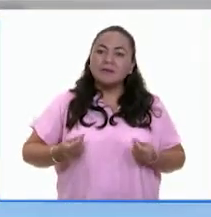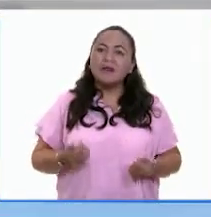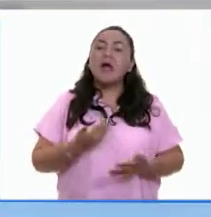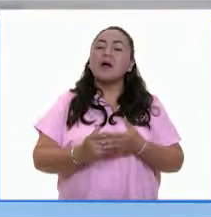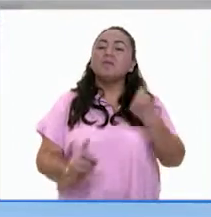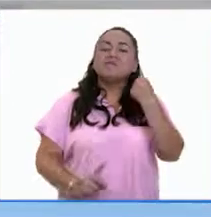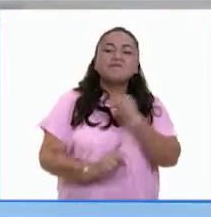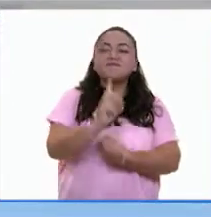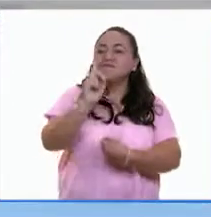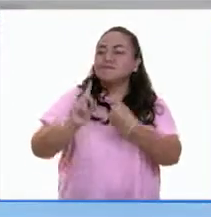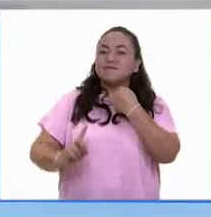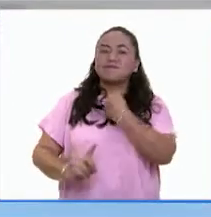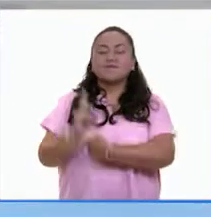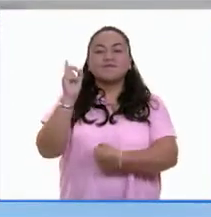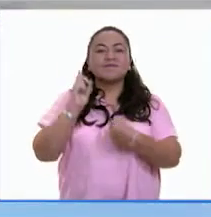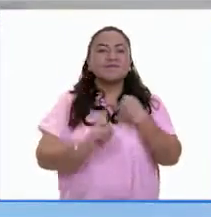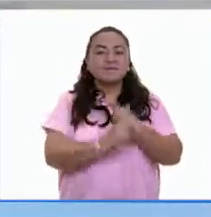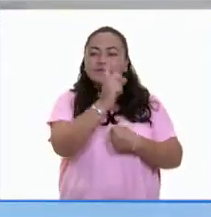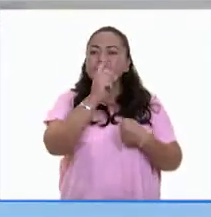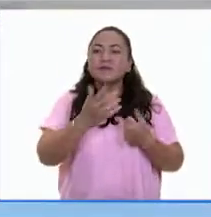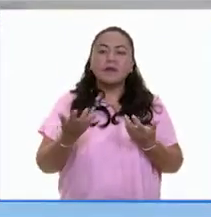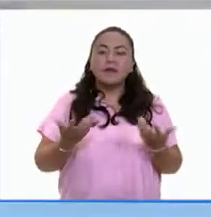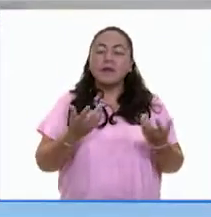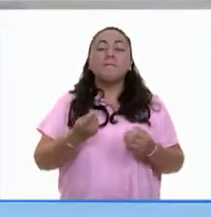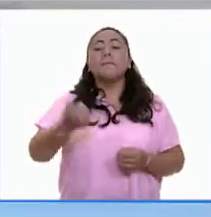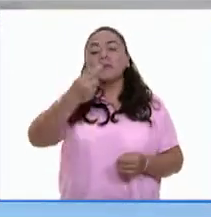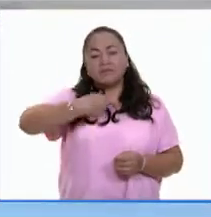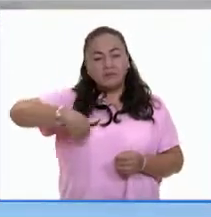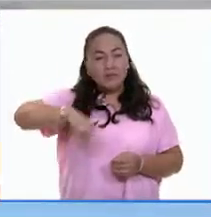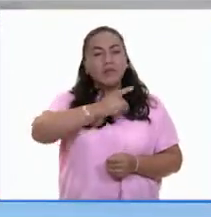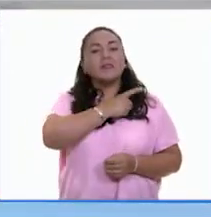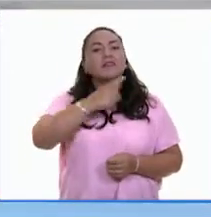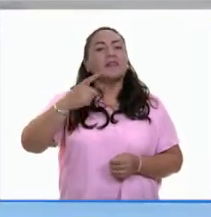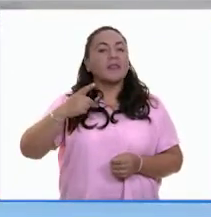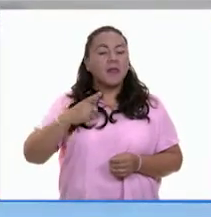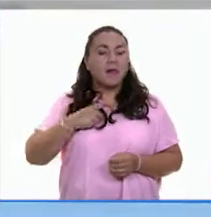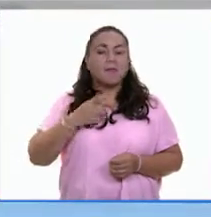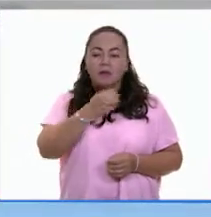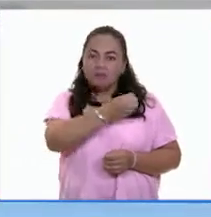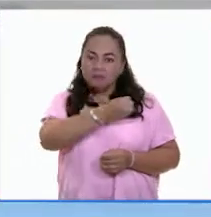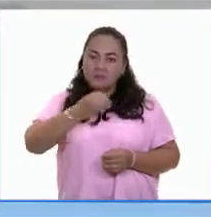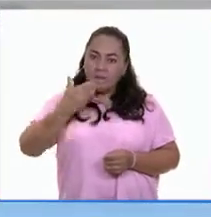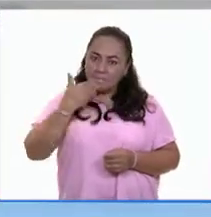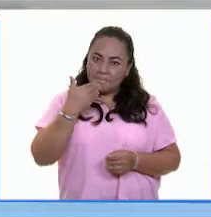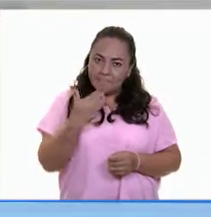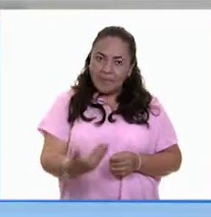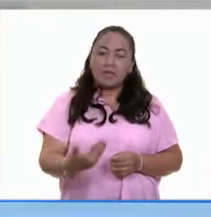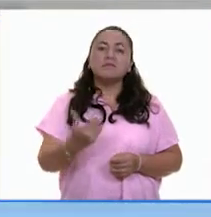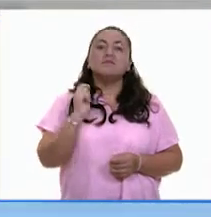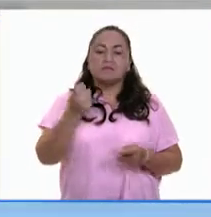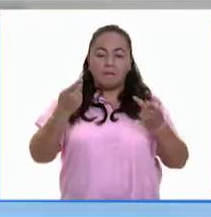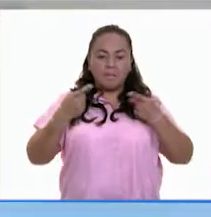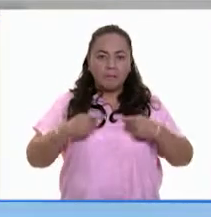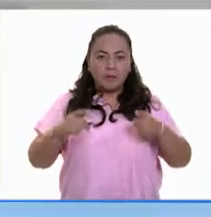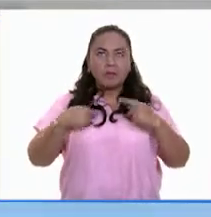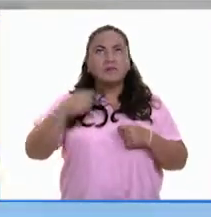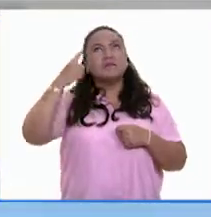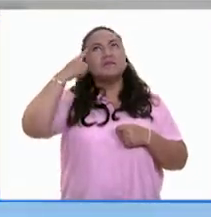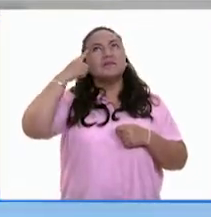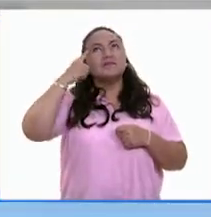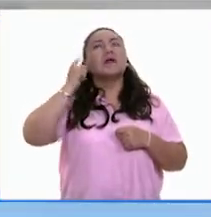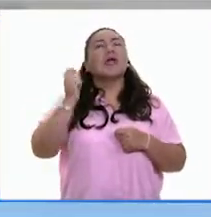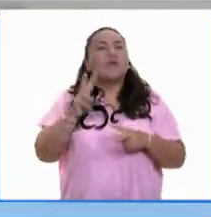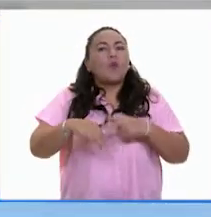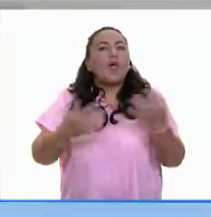las consecuencias de los desastres, primero que nada debe haber una muy buena organización, uh-huh, donde la gente sepa qué hacer en